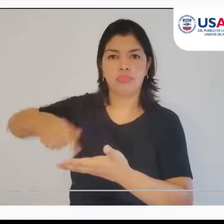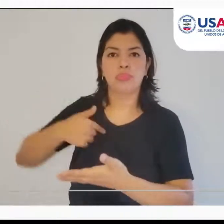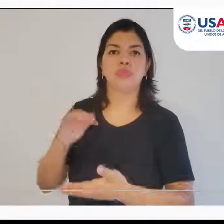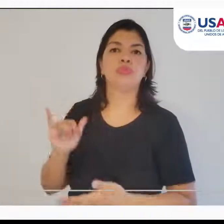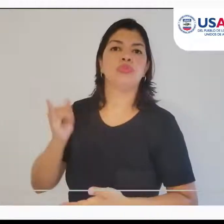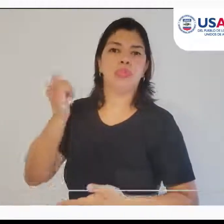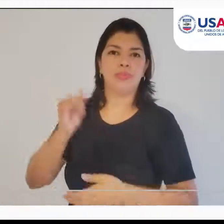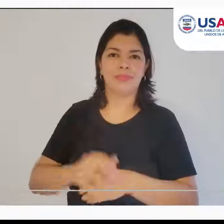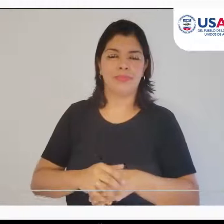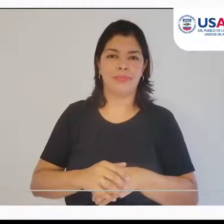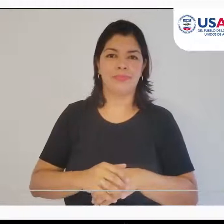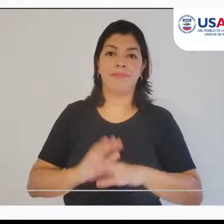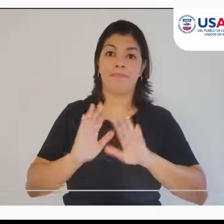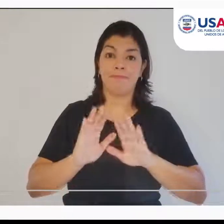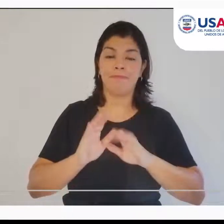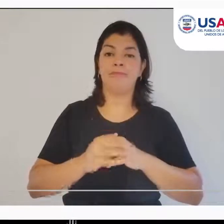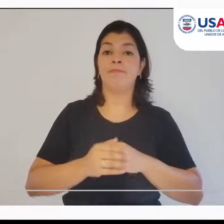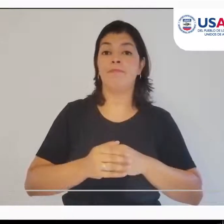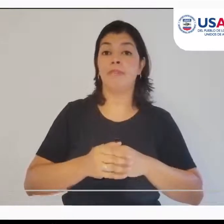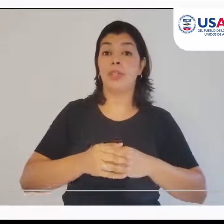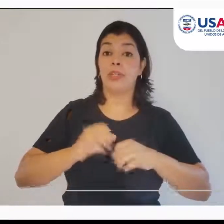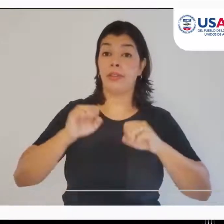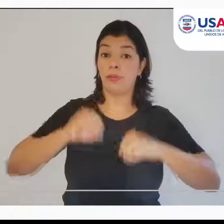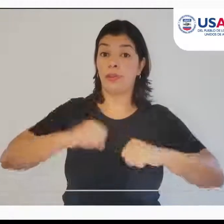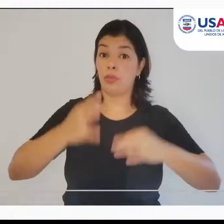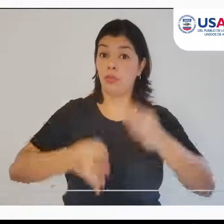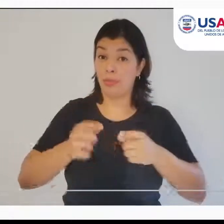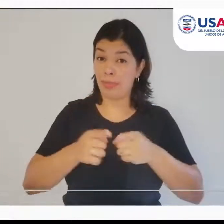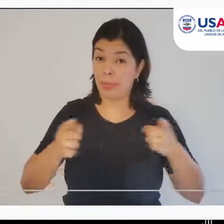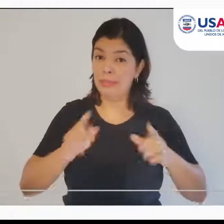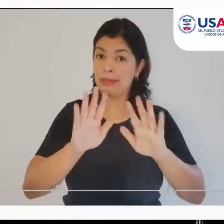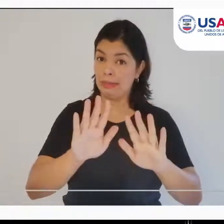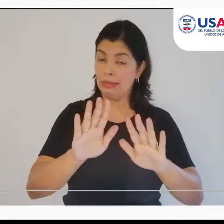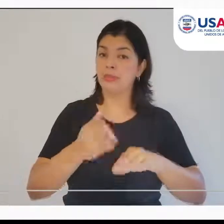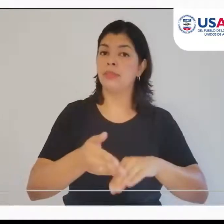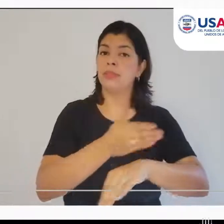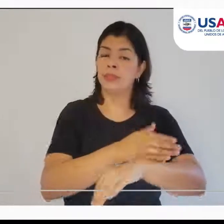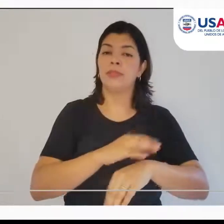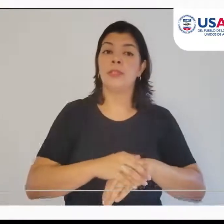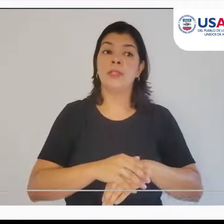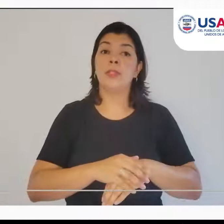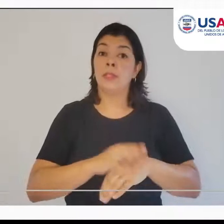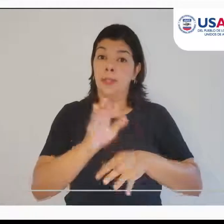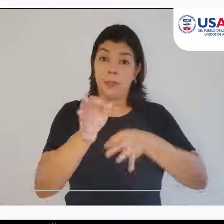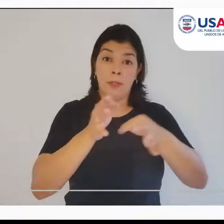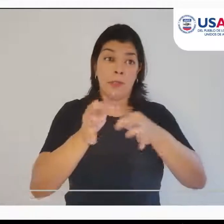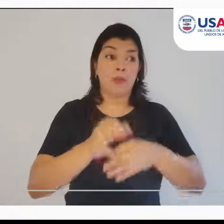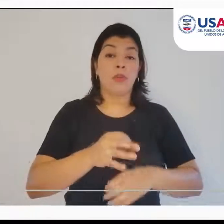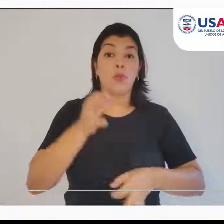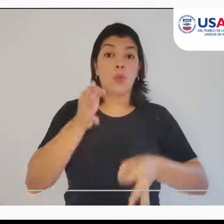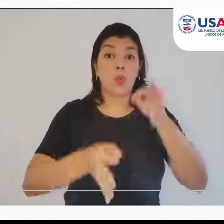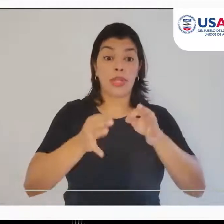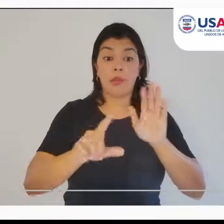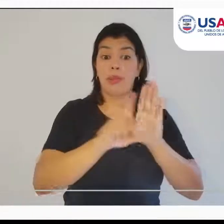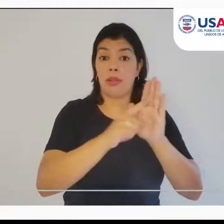legal. Pero pues antes de entrar más en materia hay que entender por qué este derecho a la capacidad jurídica